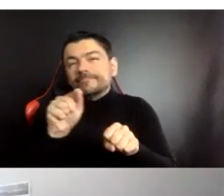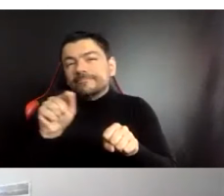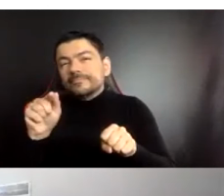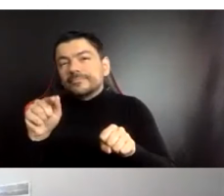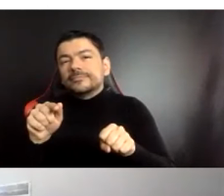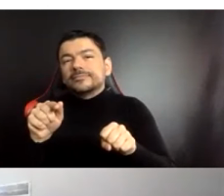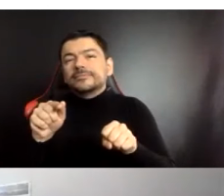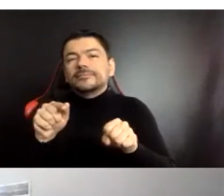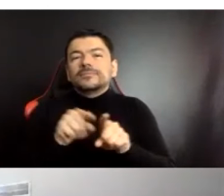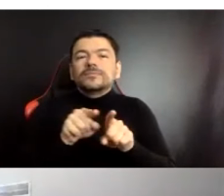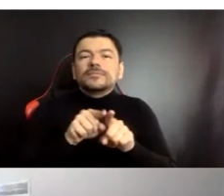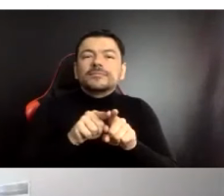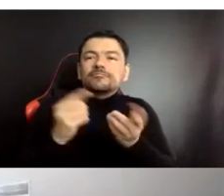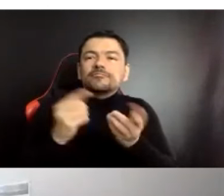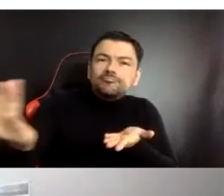estamos mirando